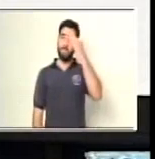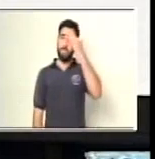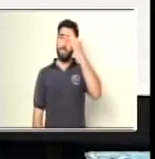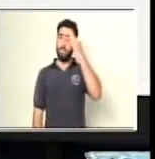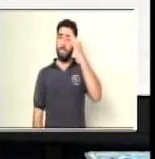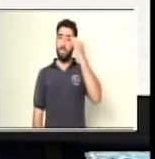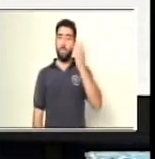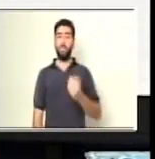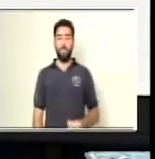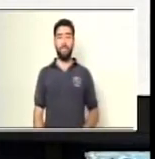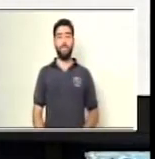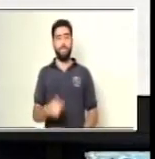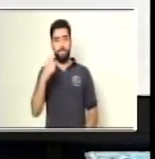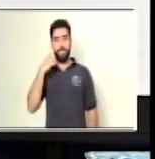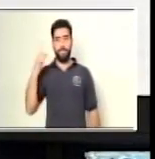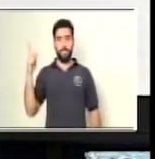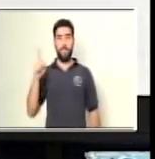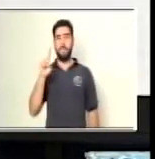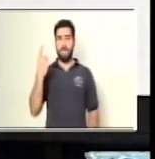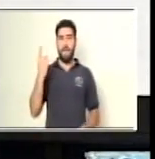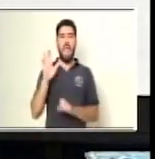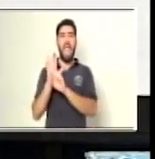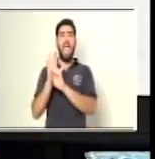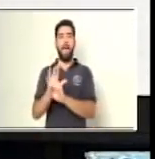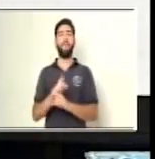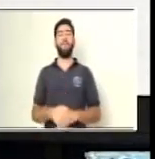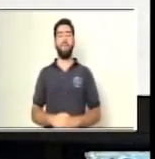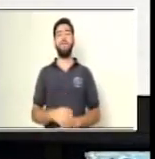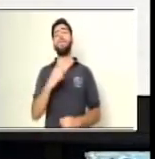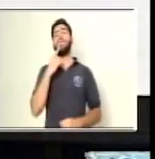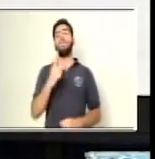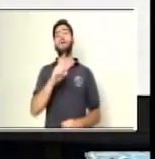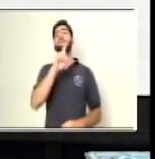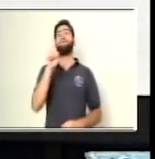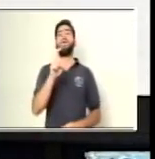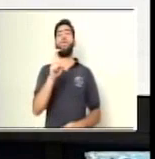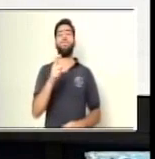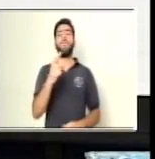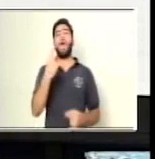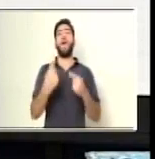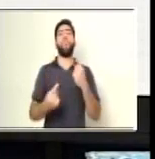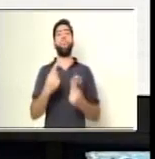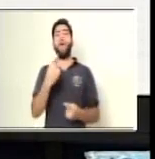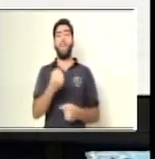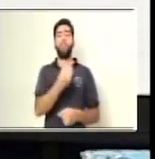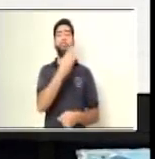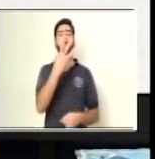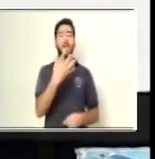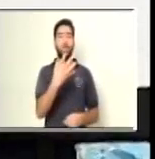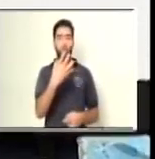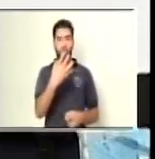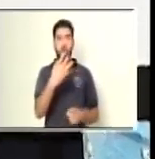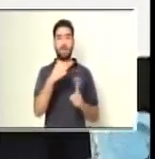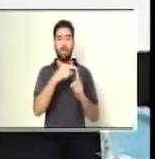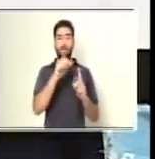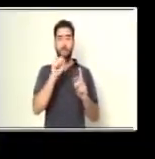Vamos con los primeros ejemplos. Nos dicen, ¿cuál es el número que sumado con su duplo